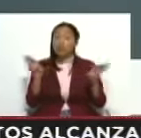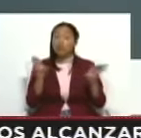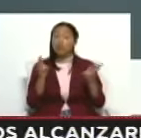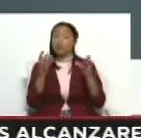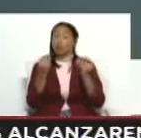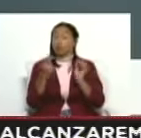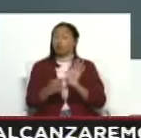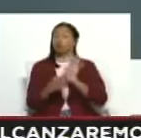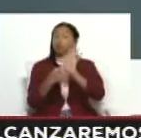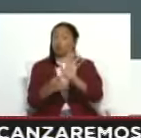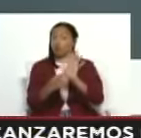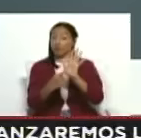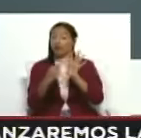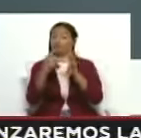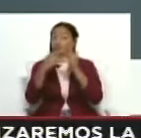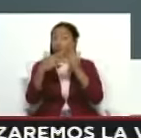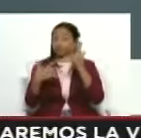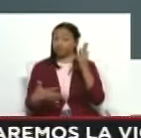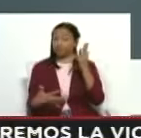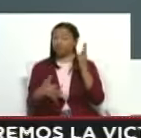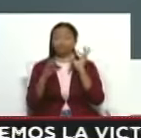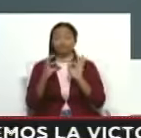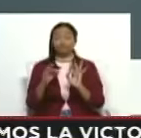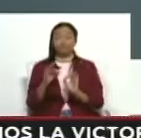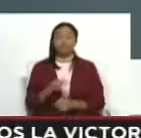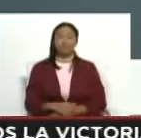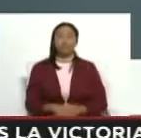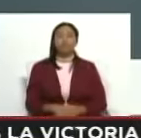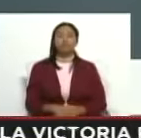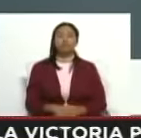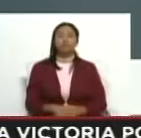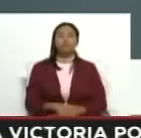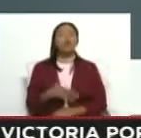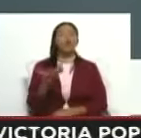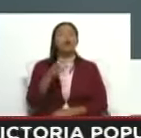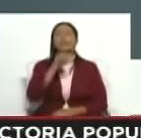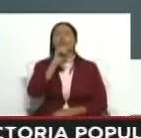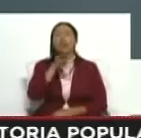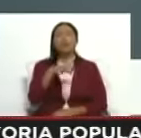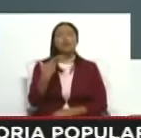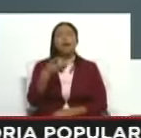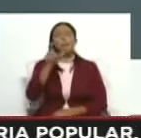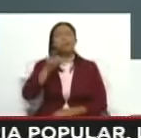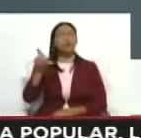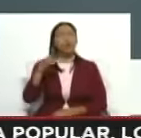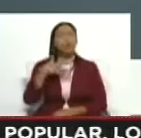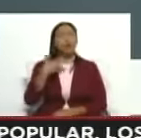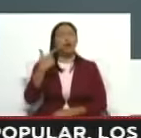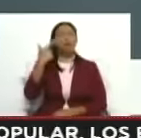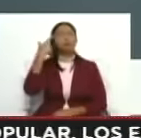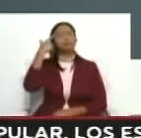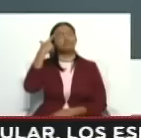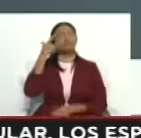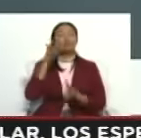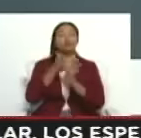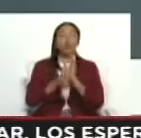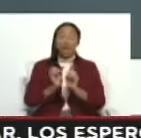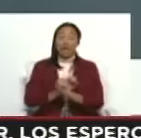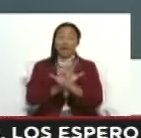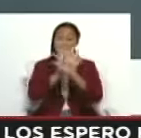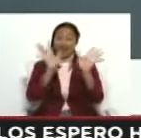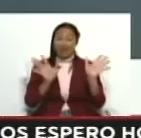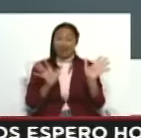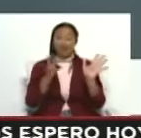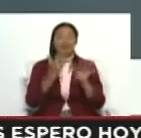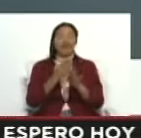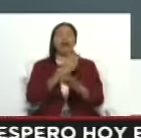casos. Los más emblemáticos que la gente pudiera recordar no son los únicos. El esclarecer el crimen contra